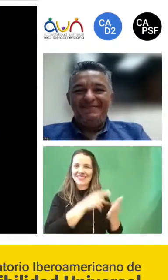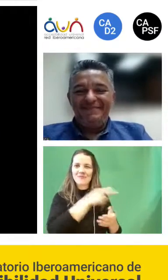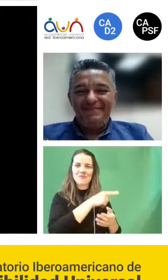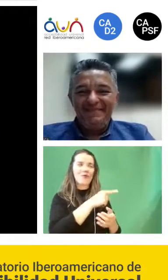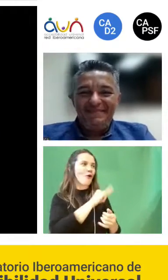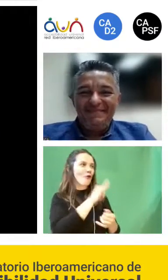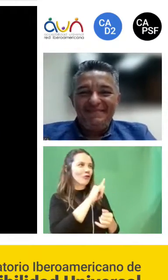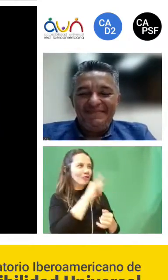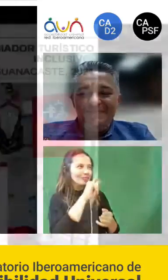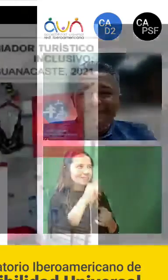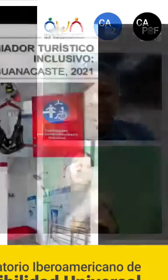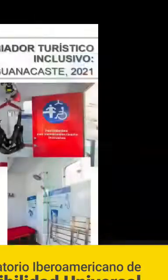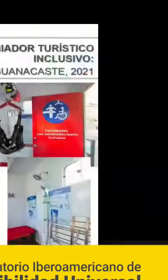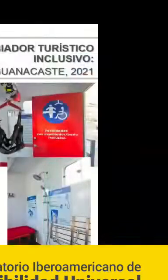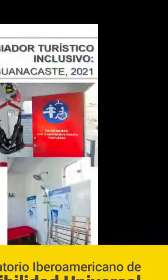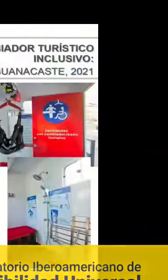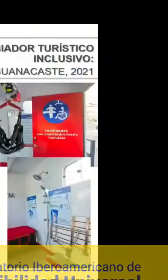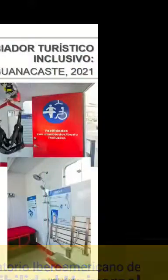les comentaba,